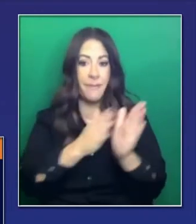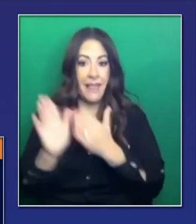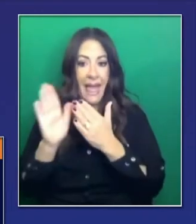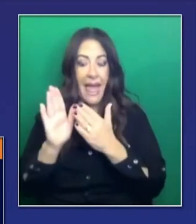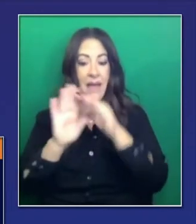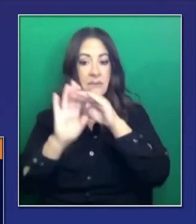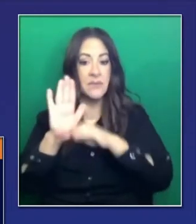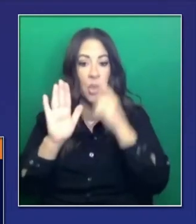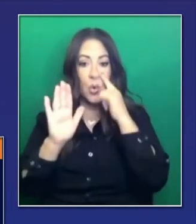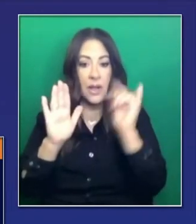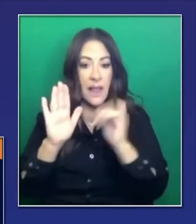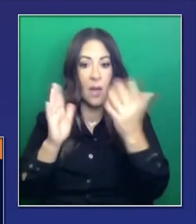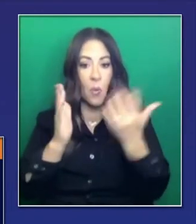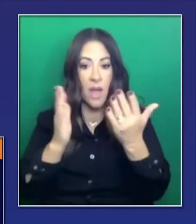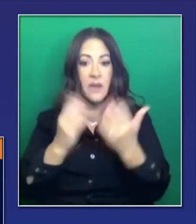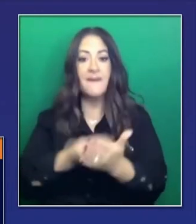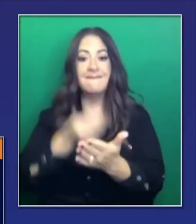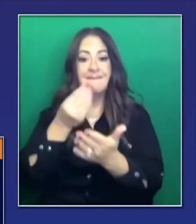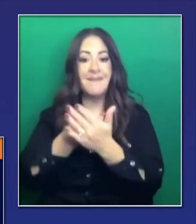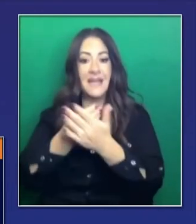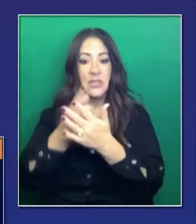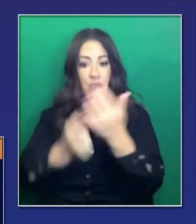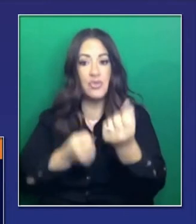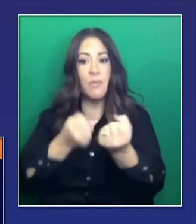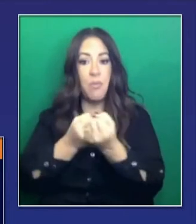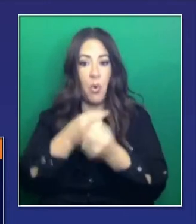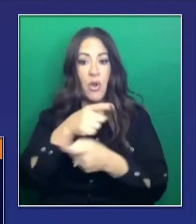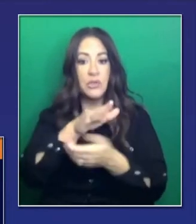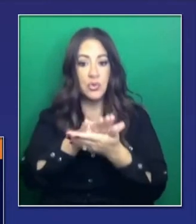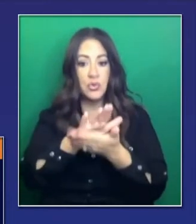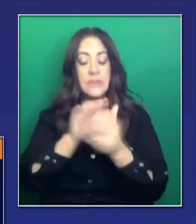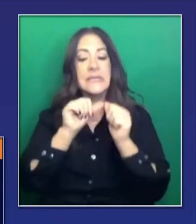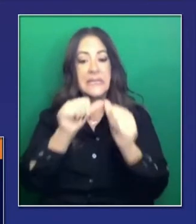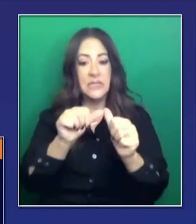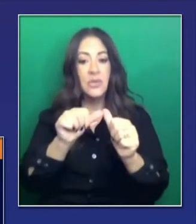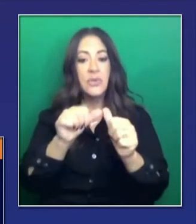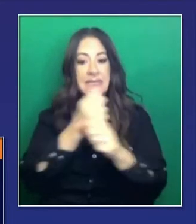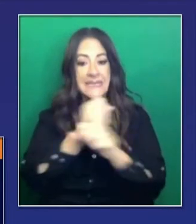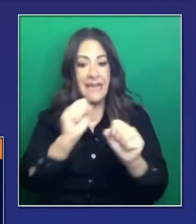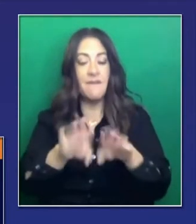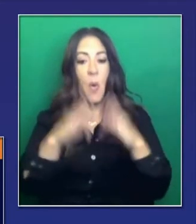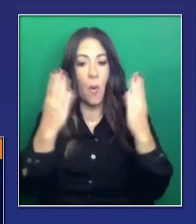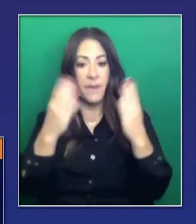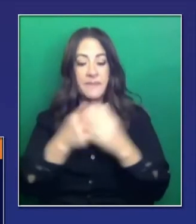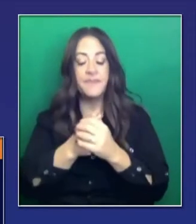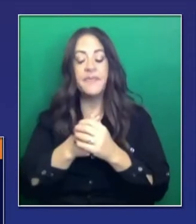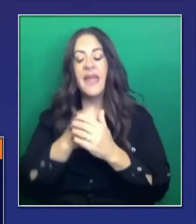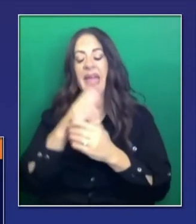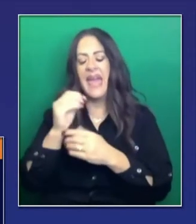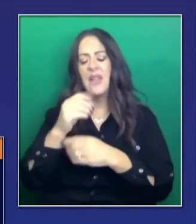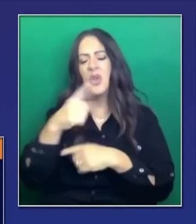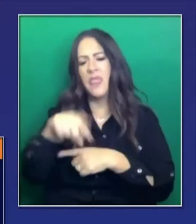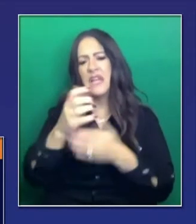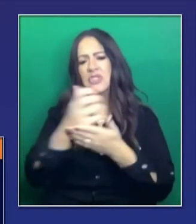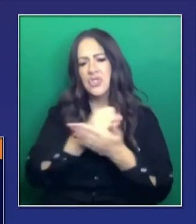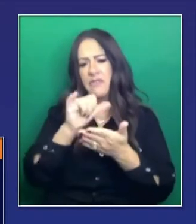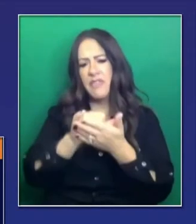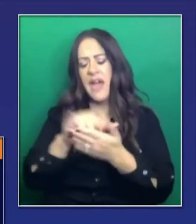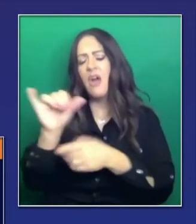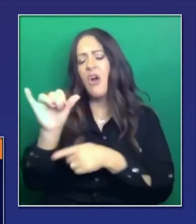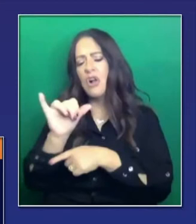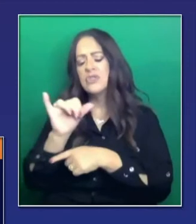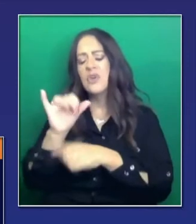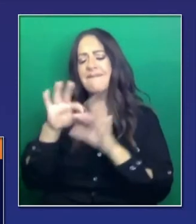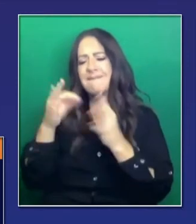supervisión y ayuda en escuelas, transparencia y responsabilidad que merecen las familias y merecen personal de las